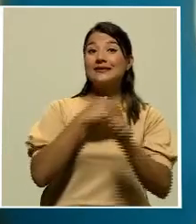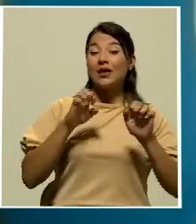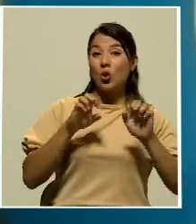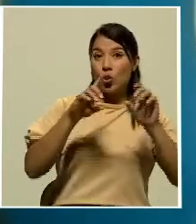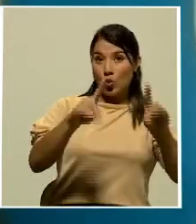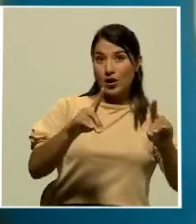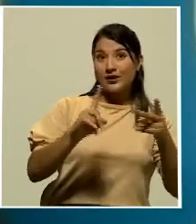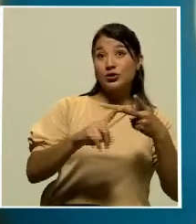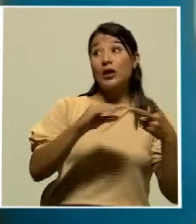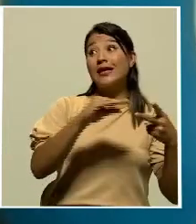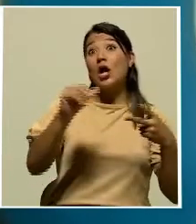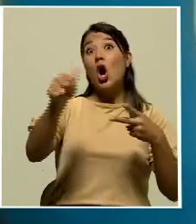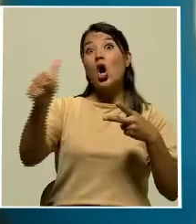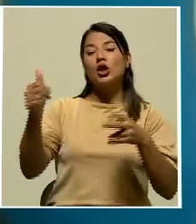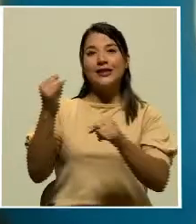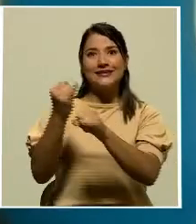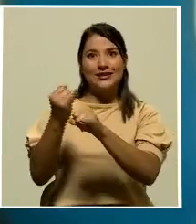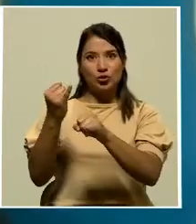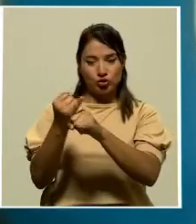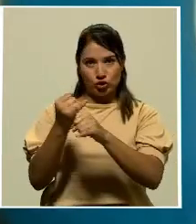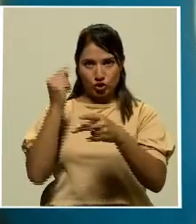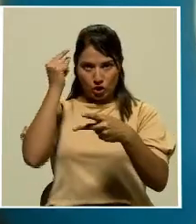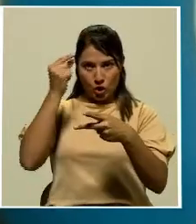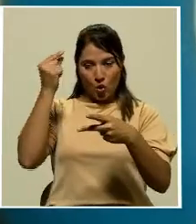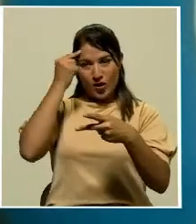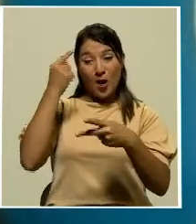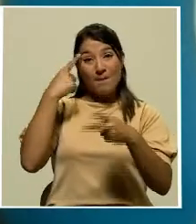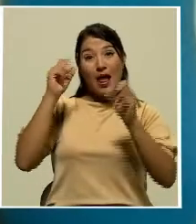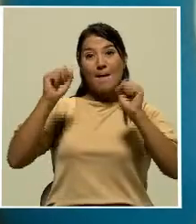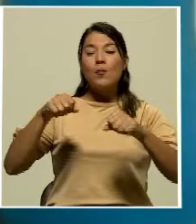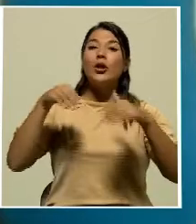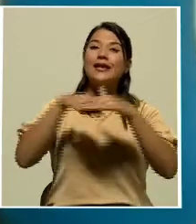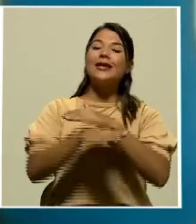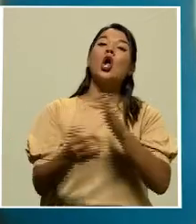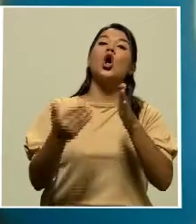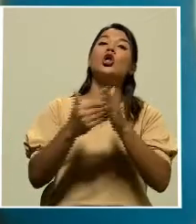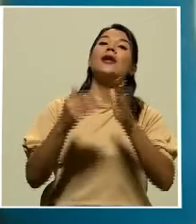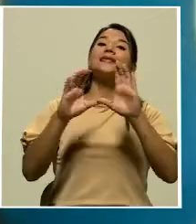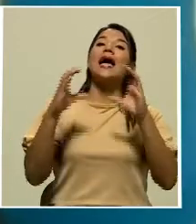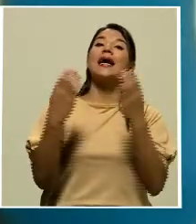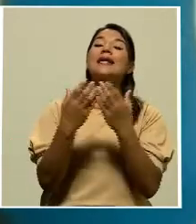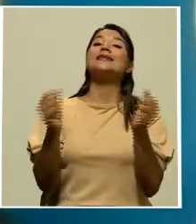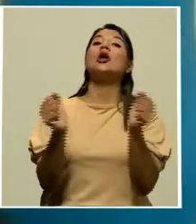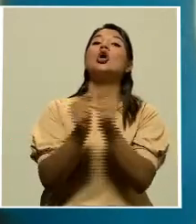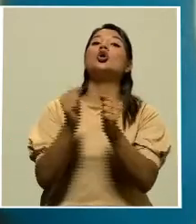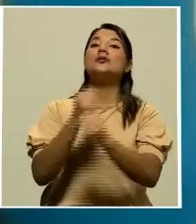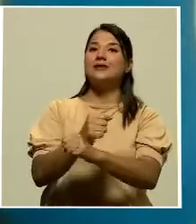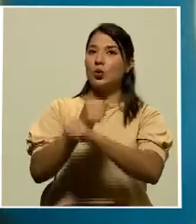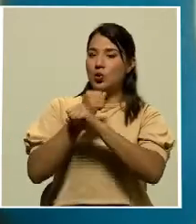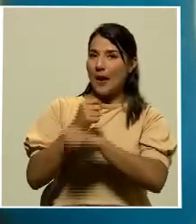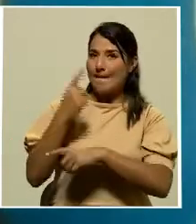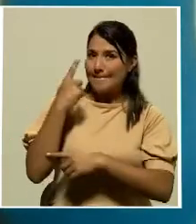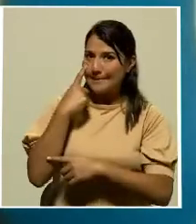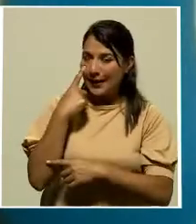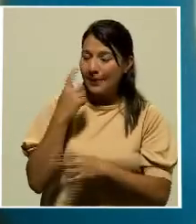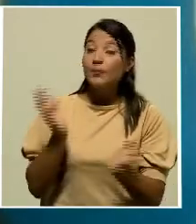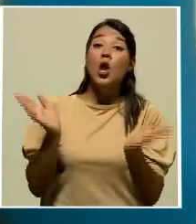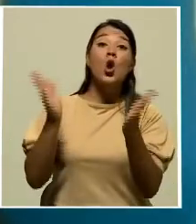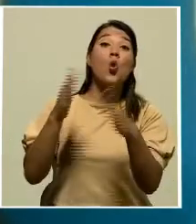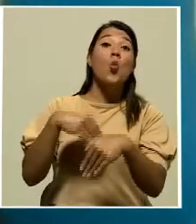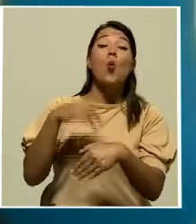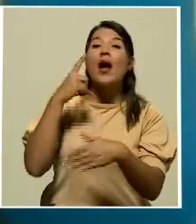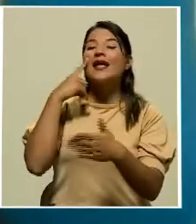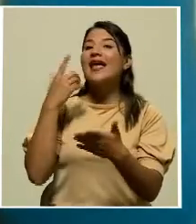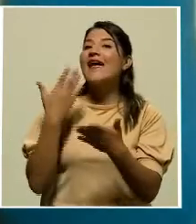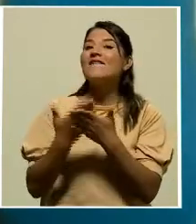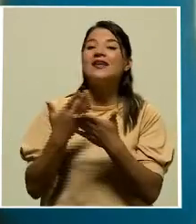órganos gubernamentales para la reapertura segura de las escuelas. Mira, no hay evidencia en